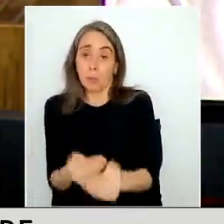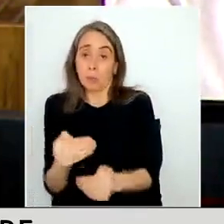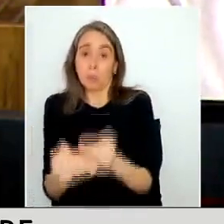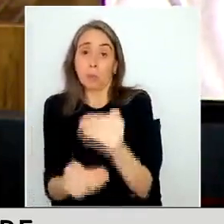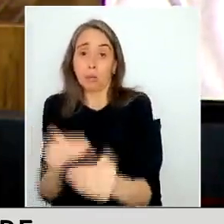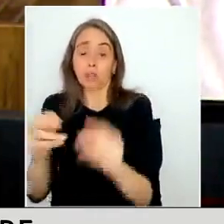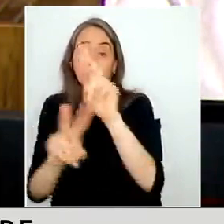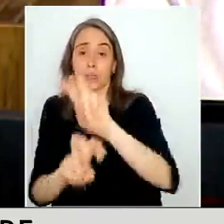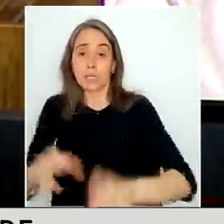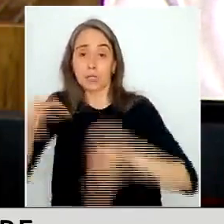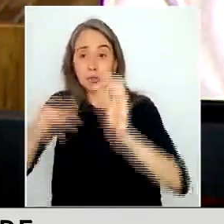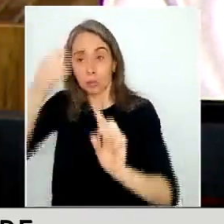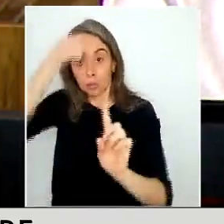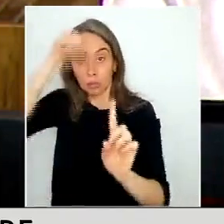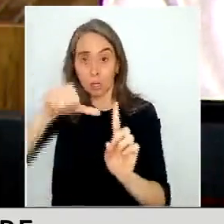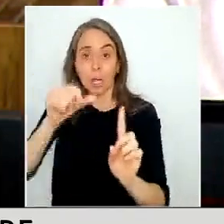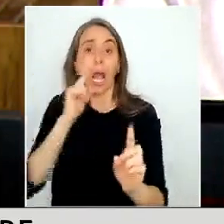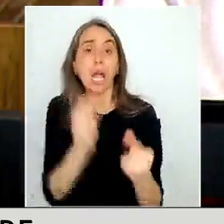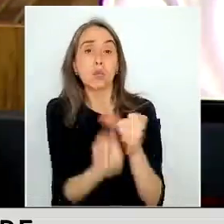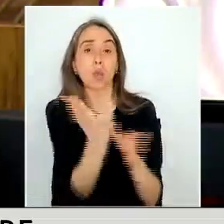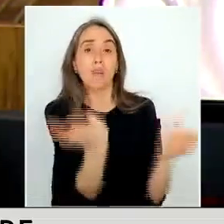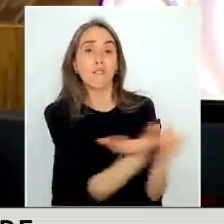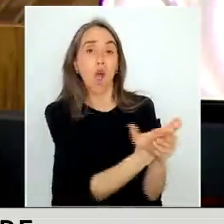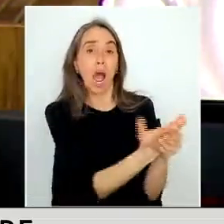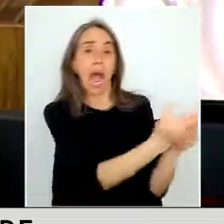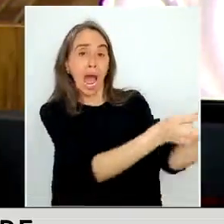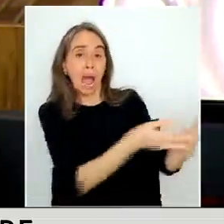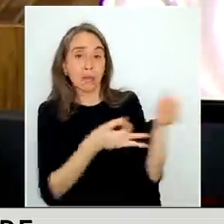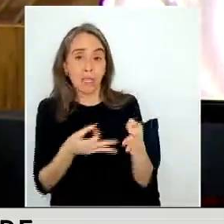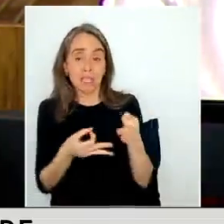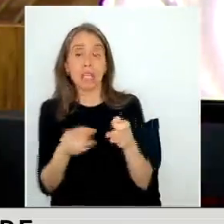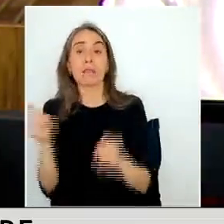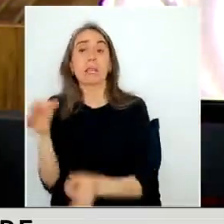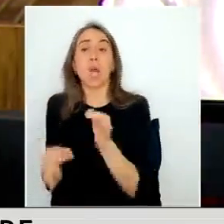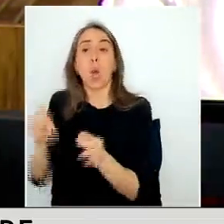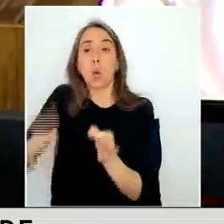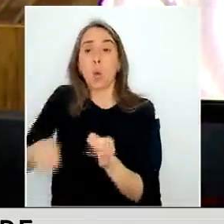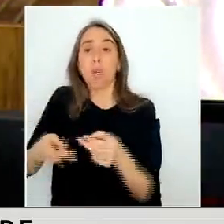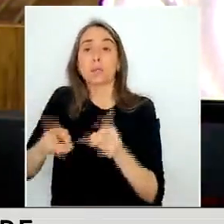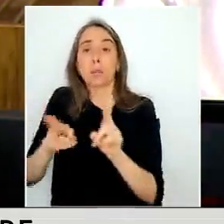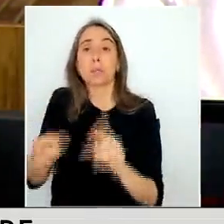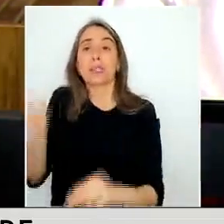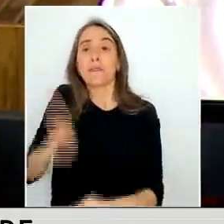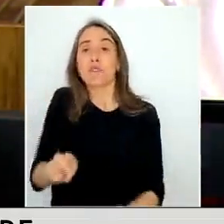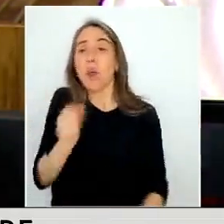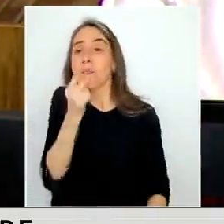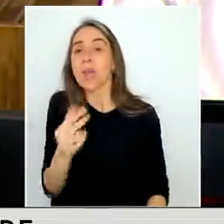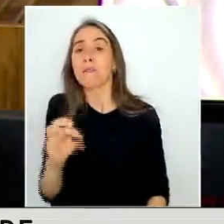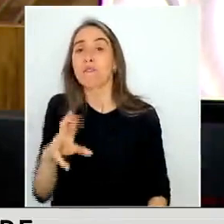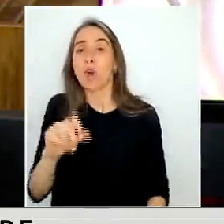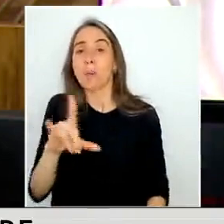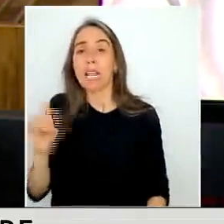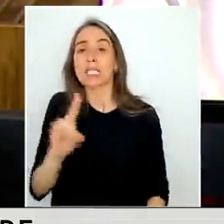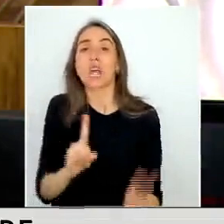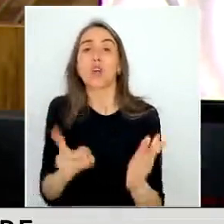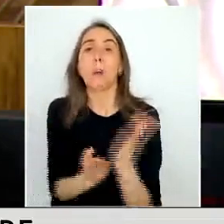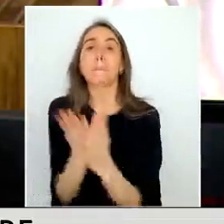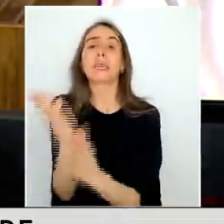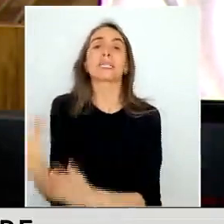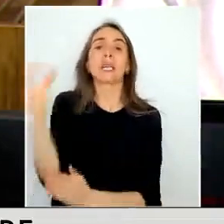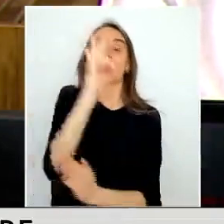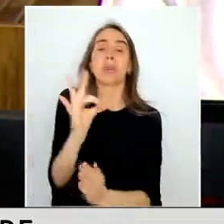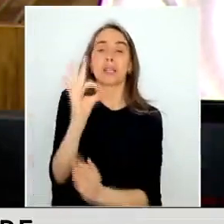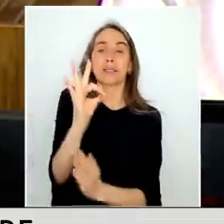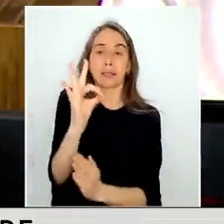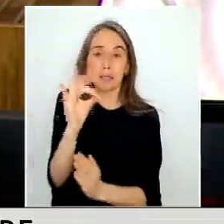existen nuevos antecedentes Hoy día hay una práctica judicial que permite la reform maliza y no iniciar de nuevo lo que hace este proyecto de ley es reconocer